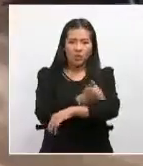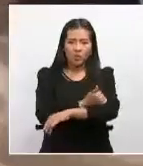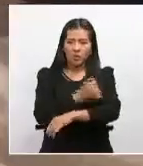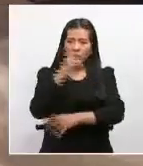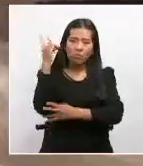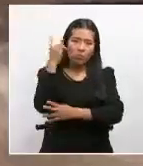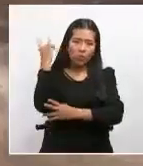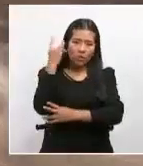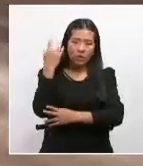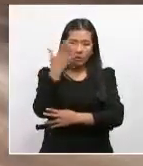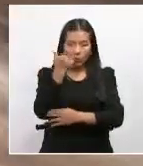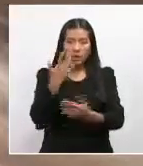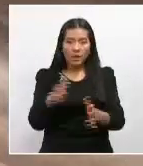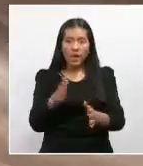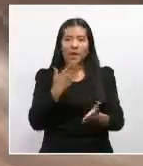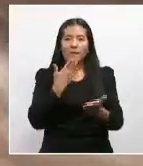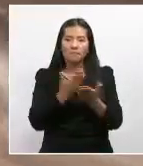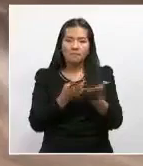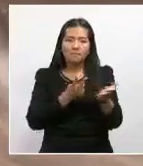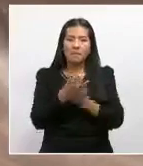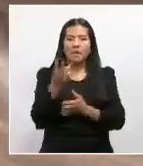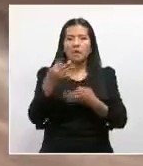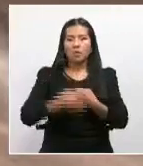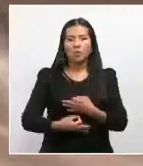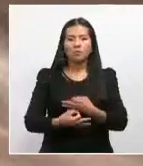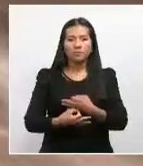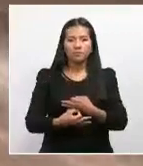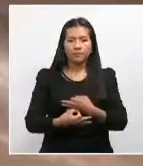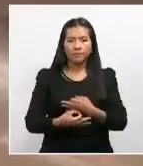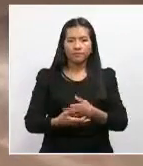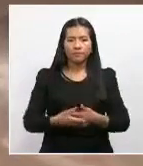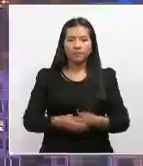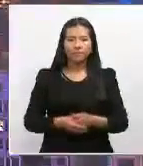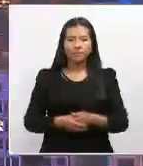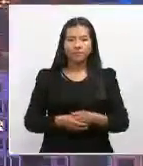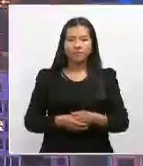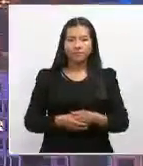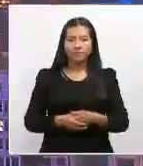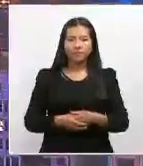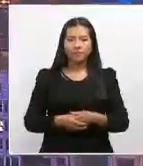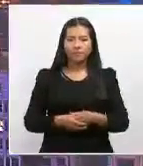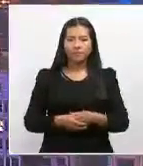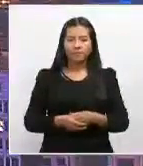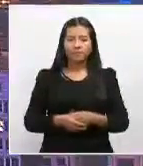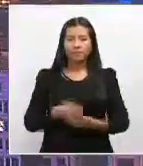nacional porque han cumplido. Bien, vamos a marcar una pausa.